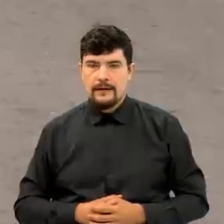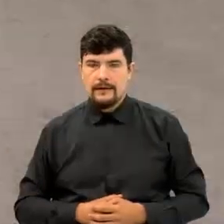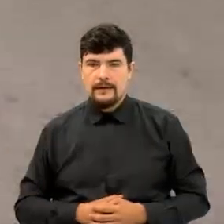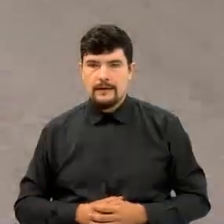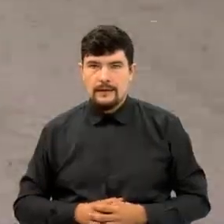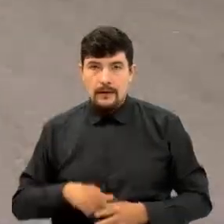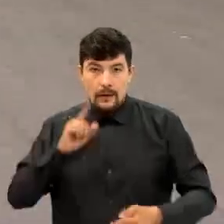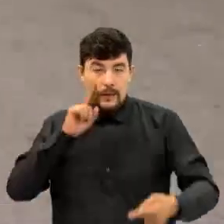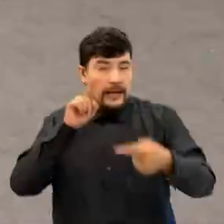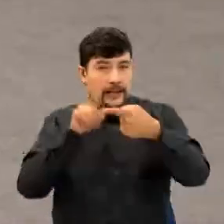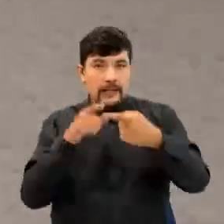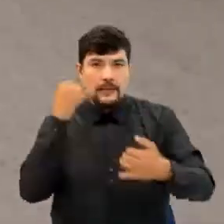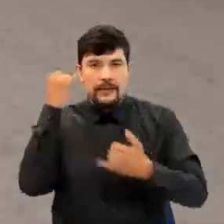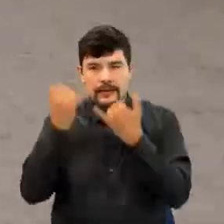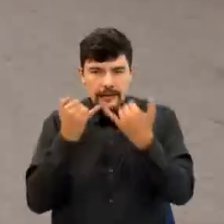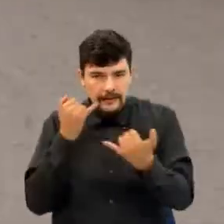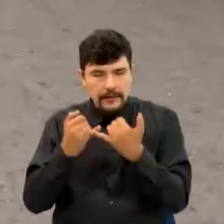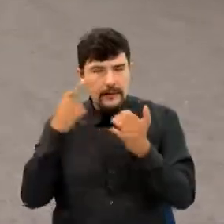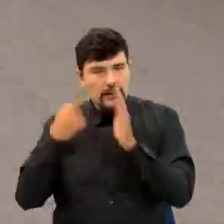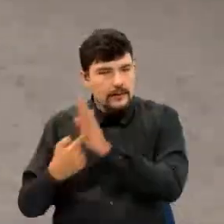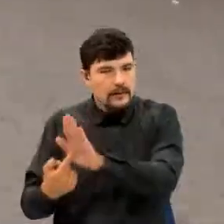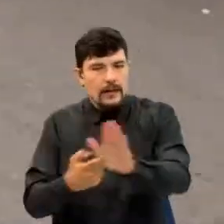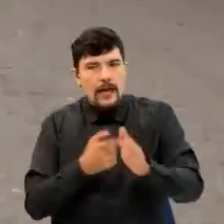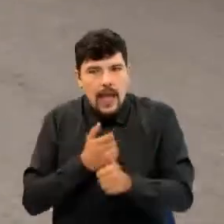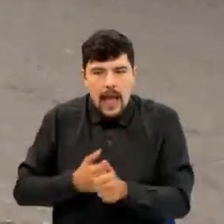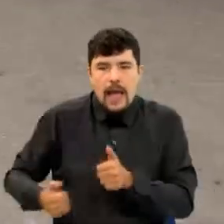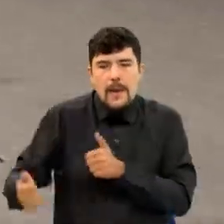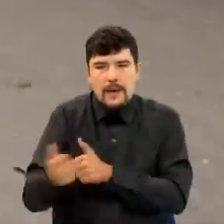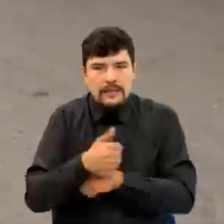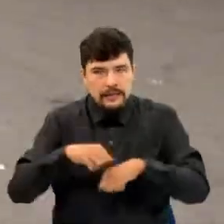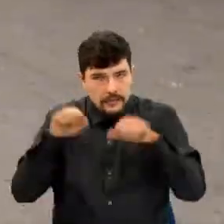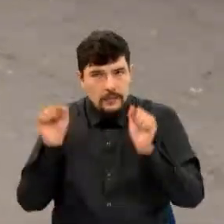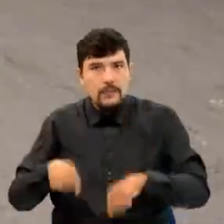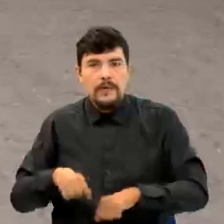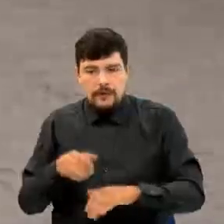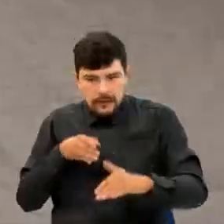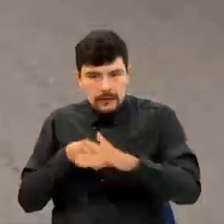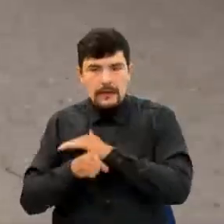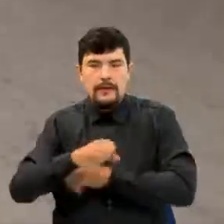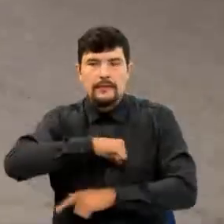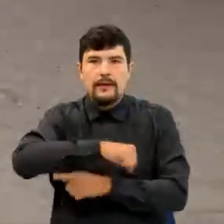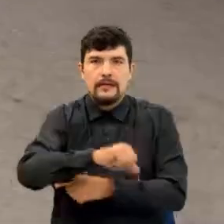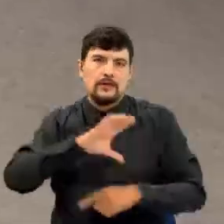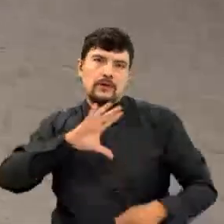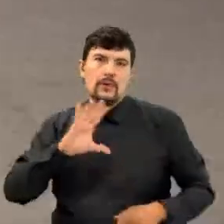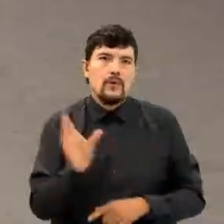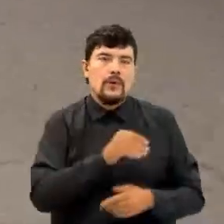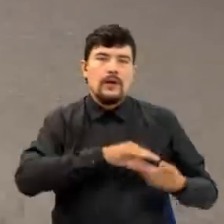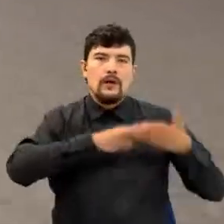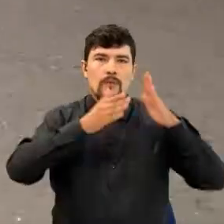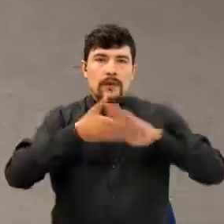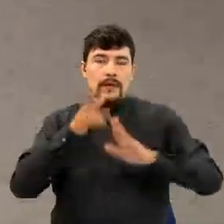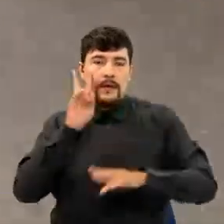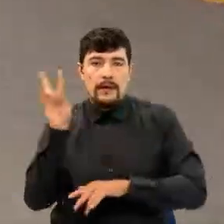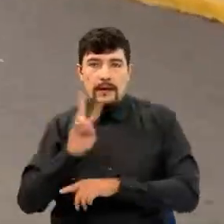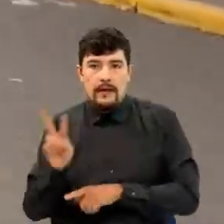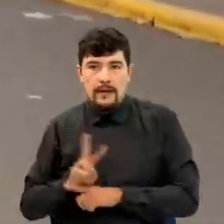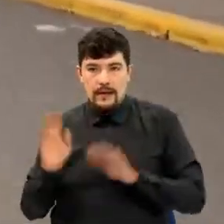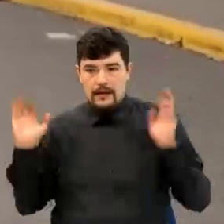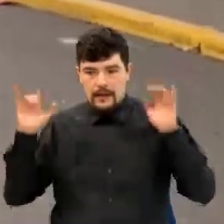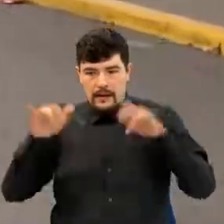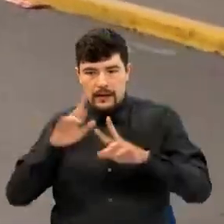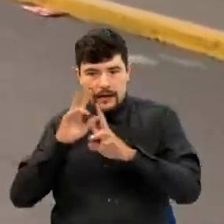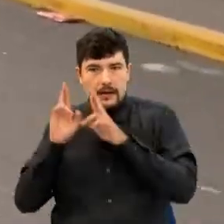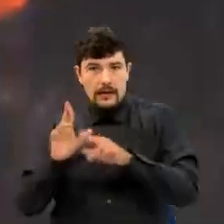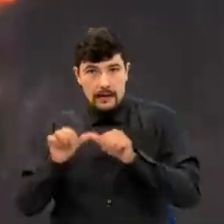Con el fin de identificar y visibilizar los avances y posibles barreras de acceso a derechos de la población migrante venezolana con vocación